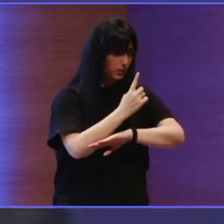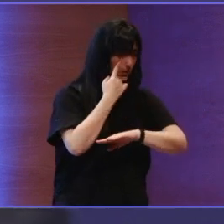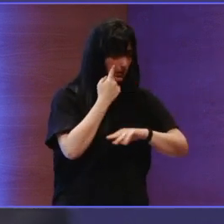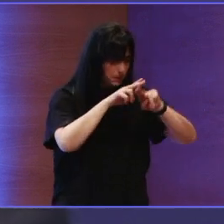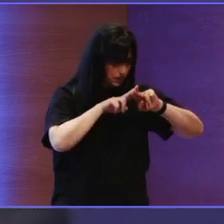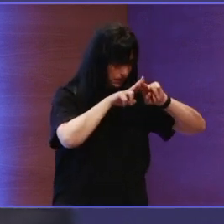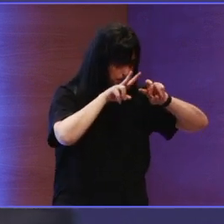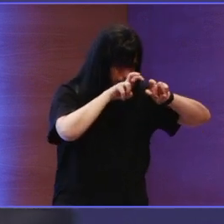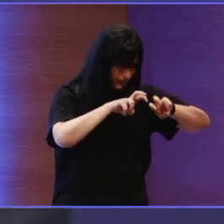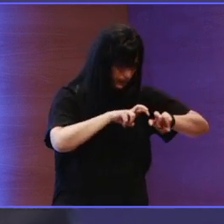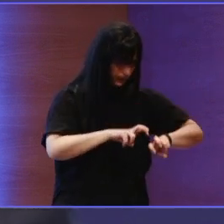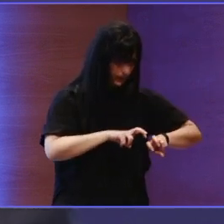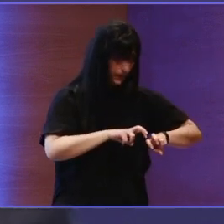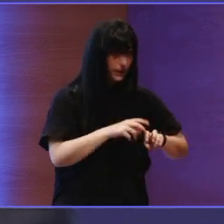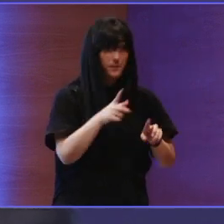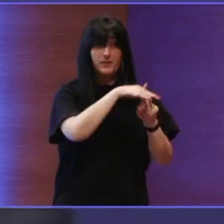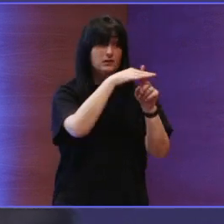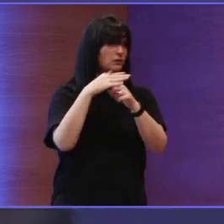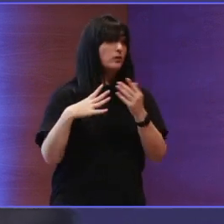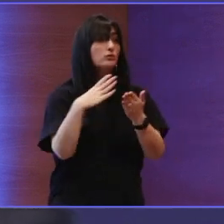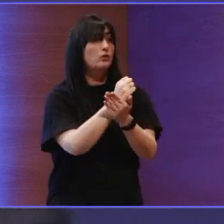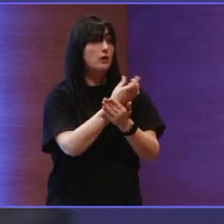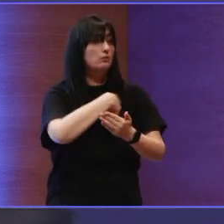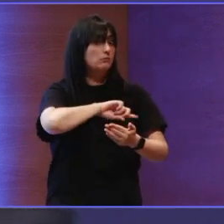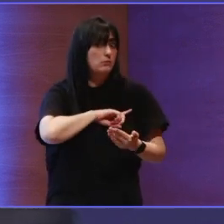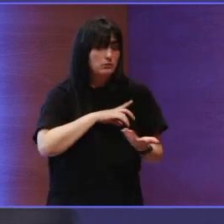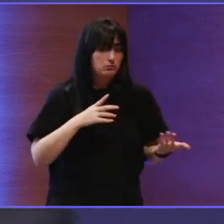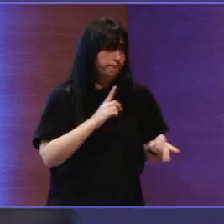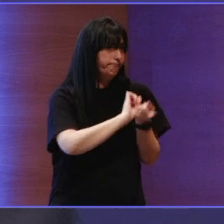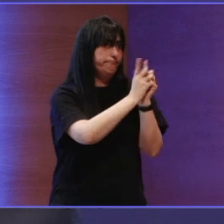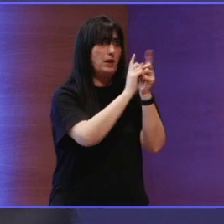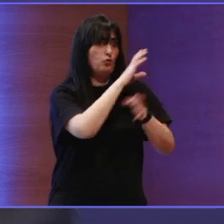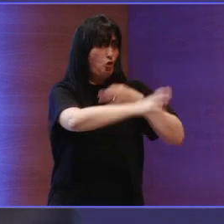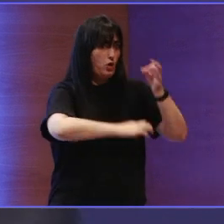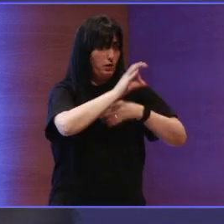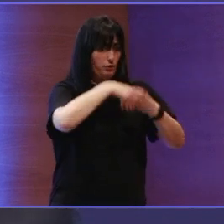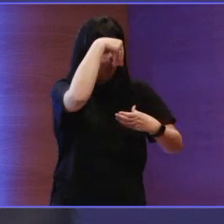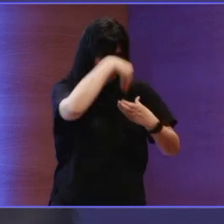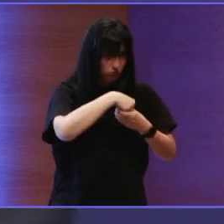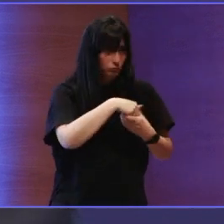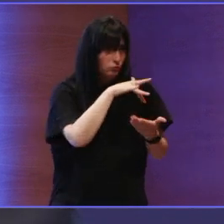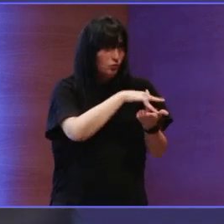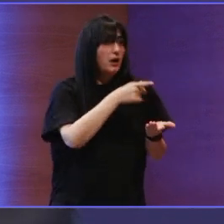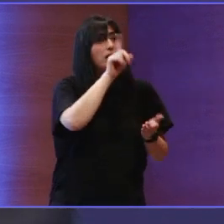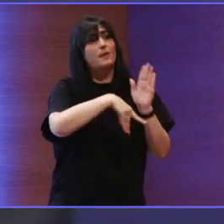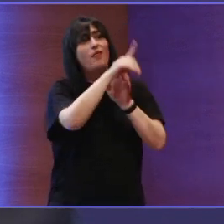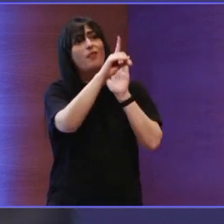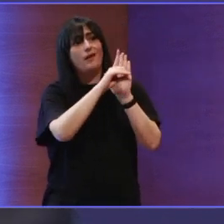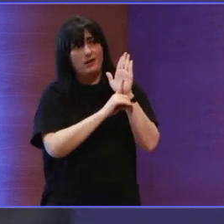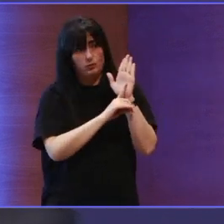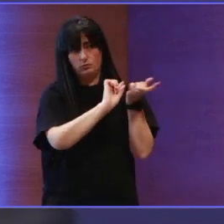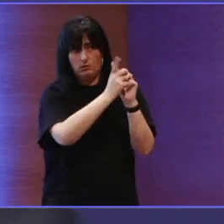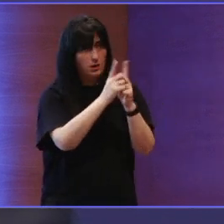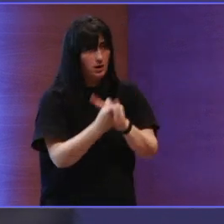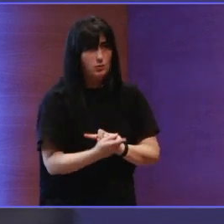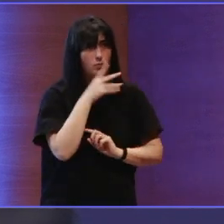exante en todos los casos hubo que hacer hubo que acometer cambios organizativos y modificar decretos porque había que